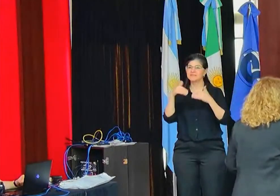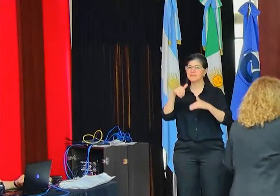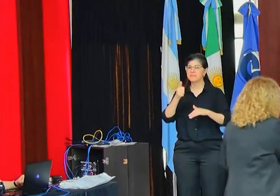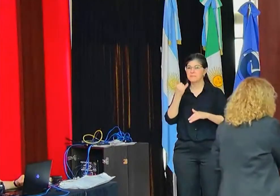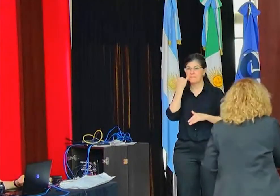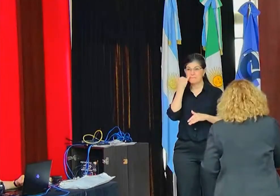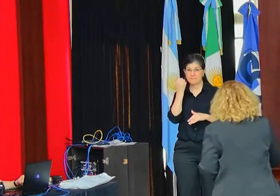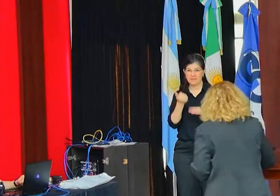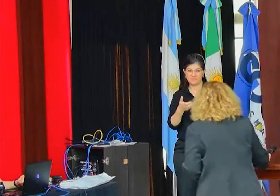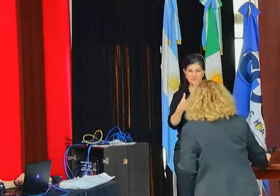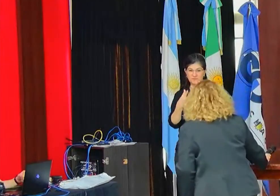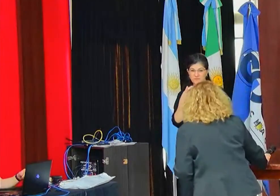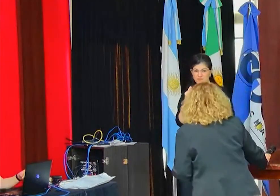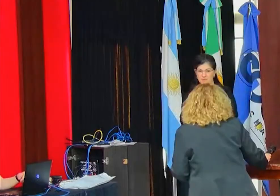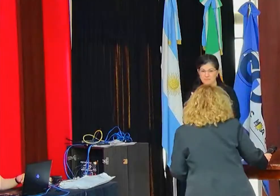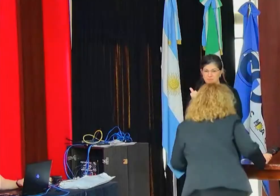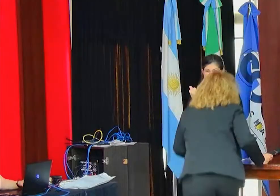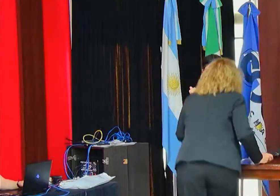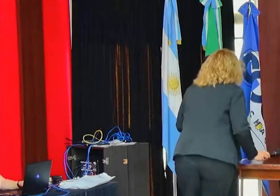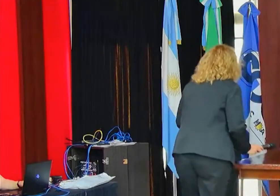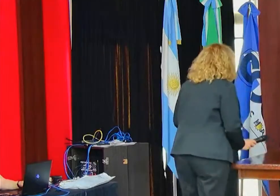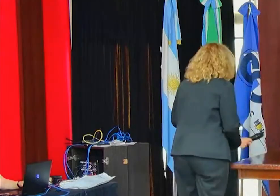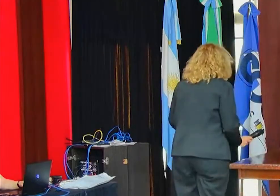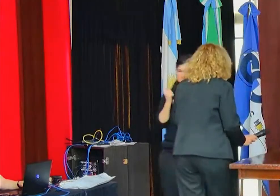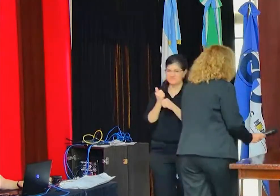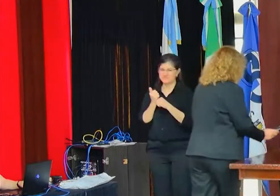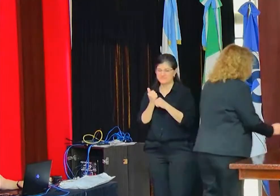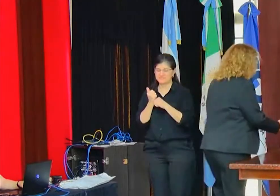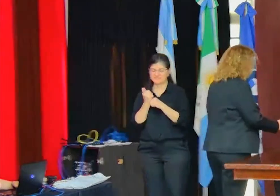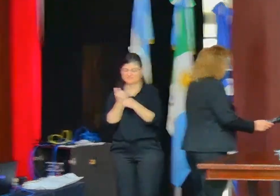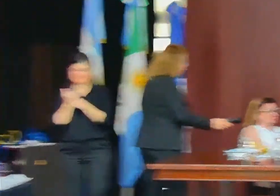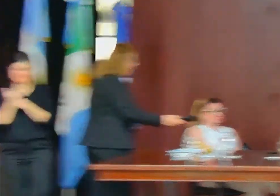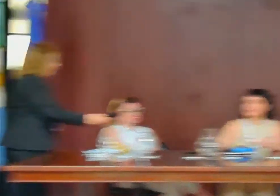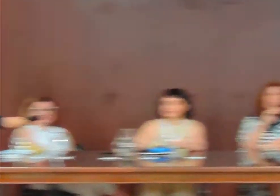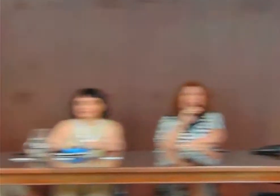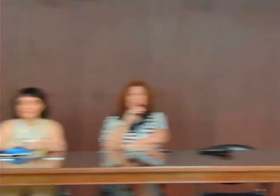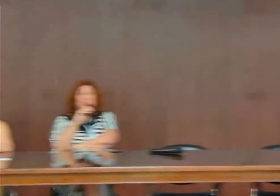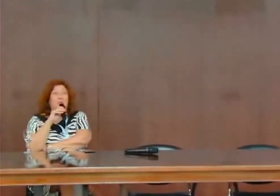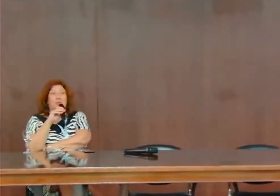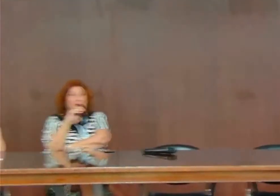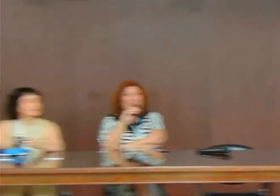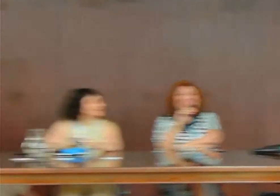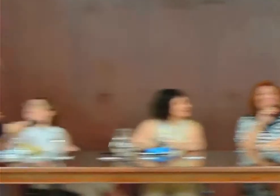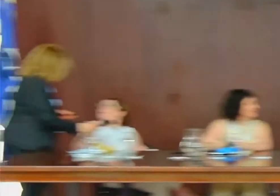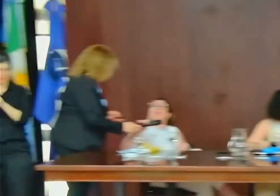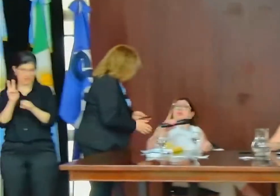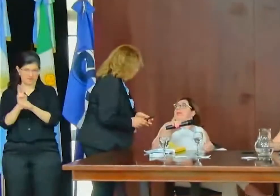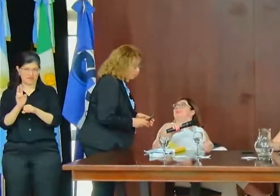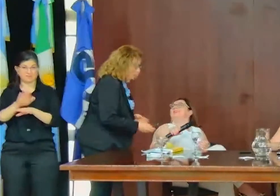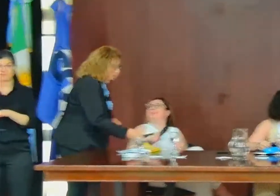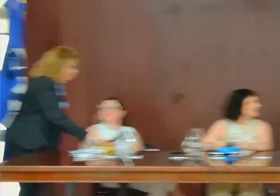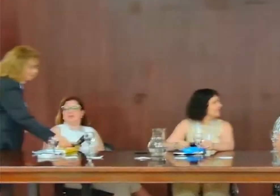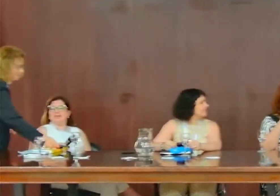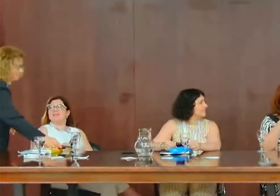Distintas maneras de cuidar, y como después vamos a hablar en la mesa legal seguramente, porque los abogados, yo soy abogada, y los